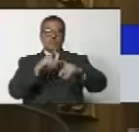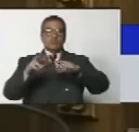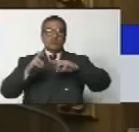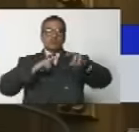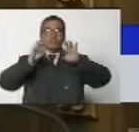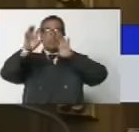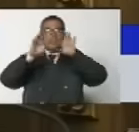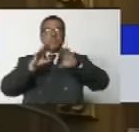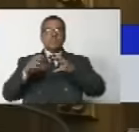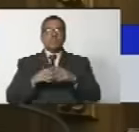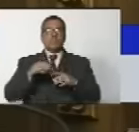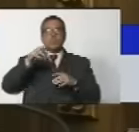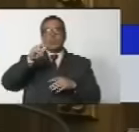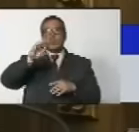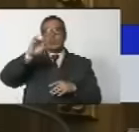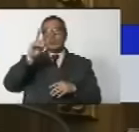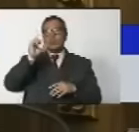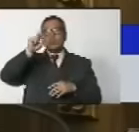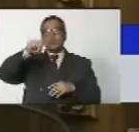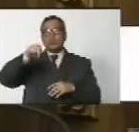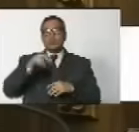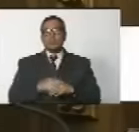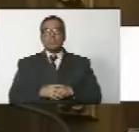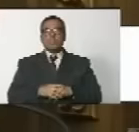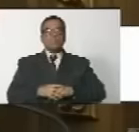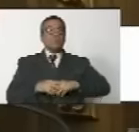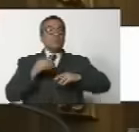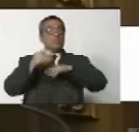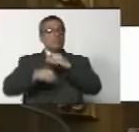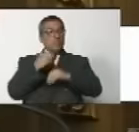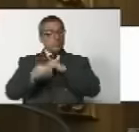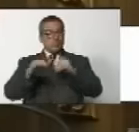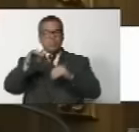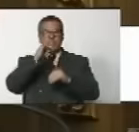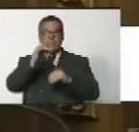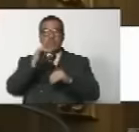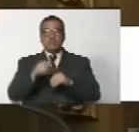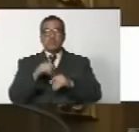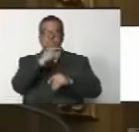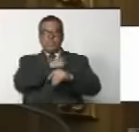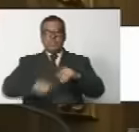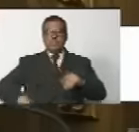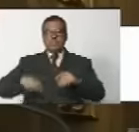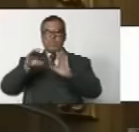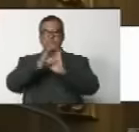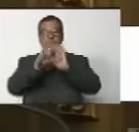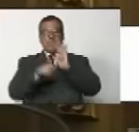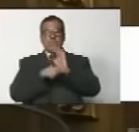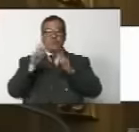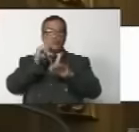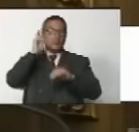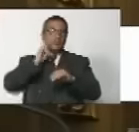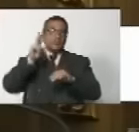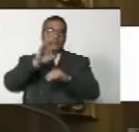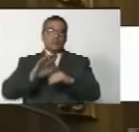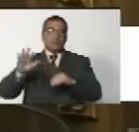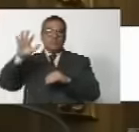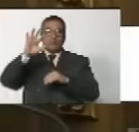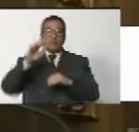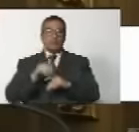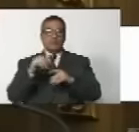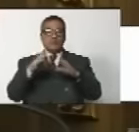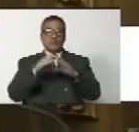Relaciones Exteriores, ciudadano Iván Eduardo Gil Pinto, mediante las cuales informó de que el presidente constitucional de la República Bolivariana de